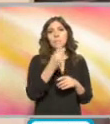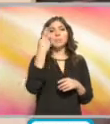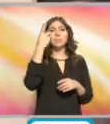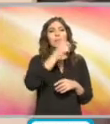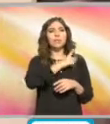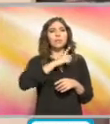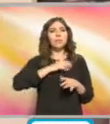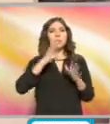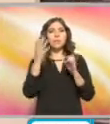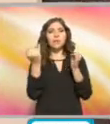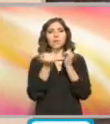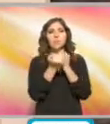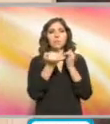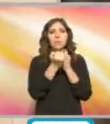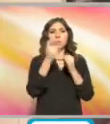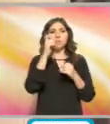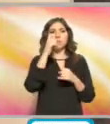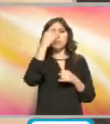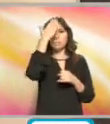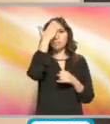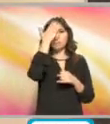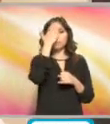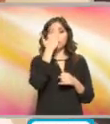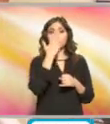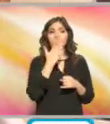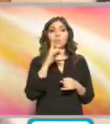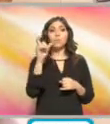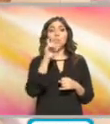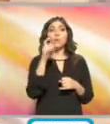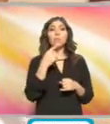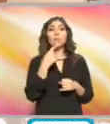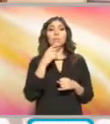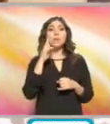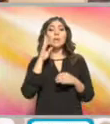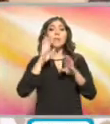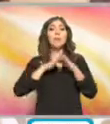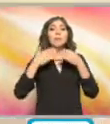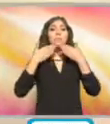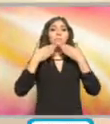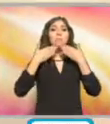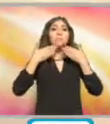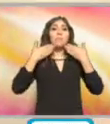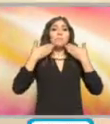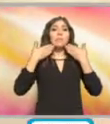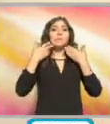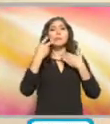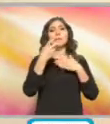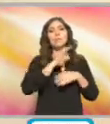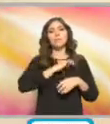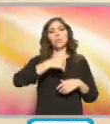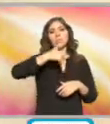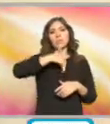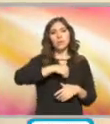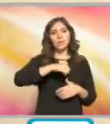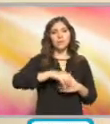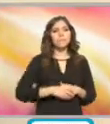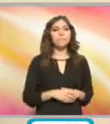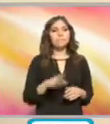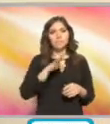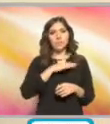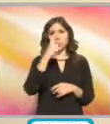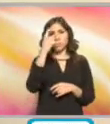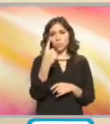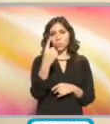estas líneas Así es. y cuando entonces esta va hacia atrás es donde se hace este puede. procedimiento. Hay diferentes procedimientos. Sí. Ok. Uno es